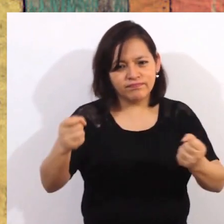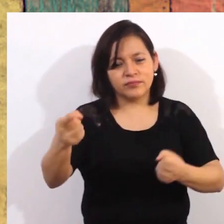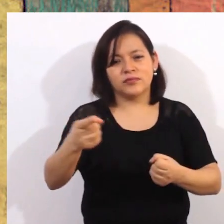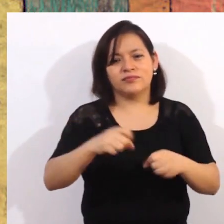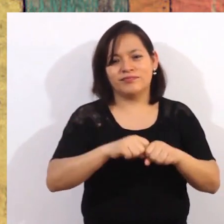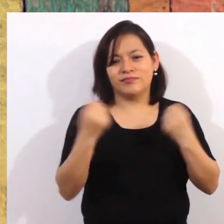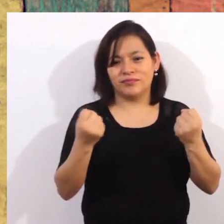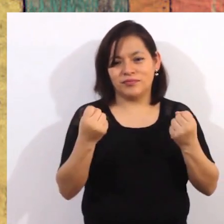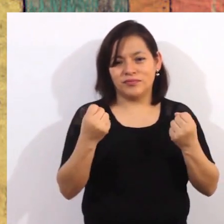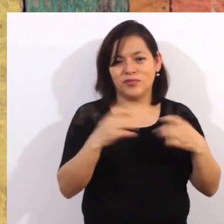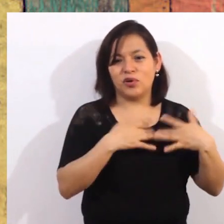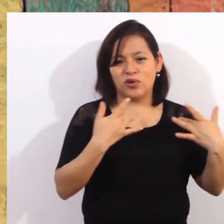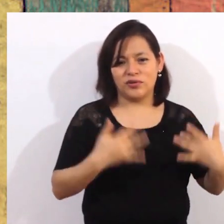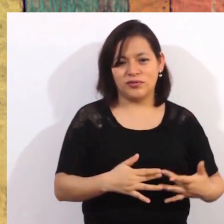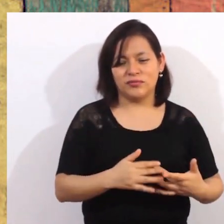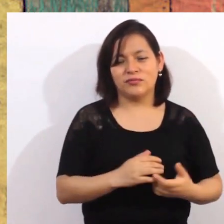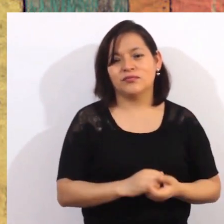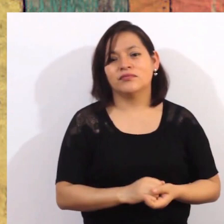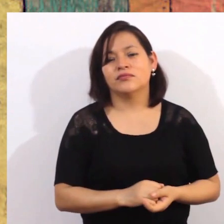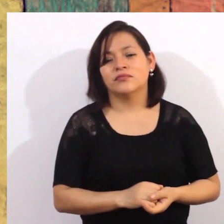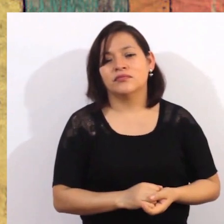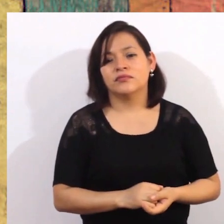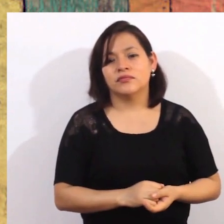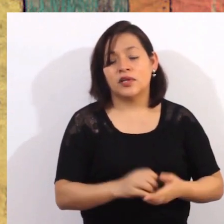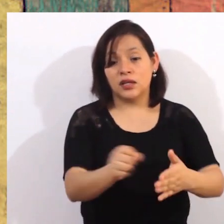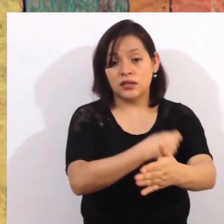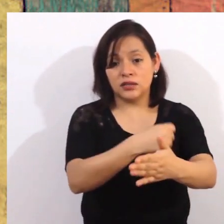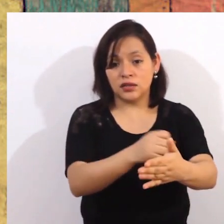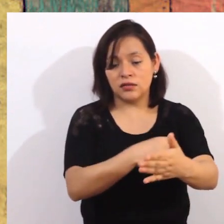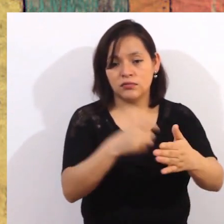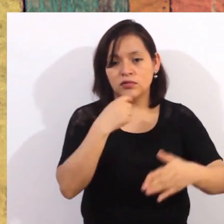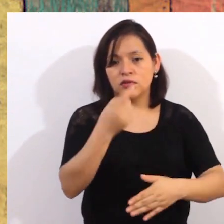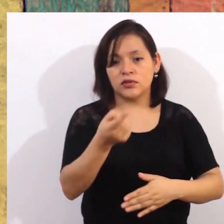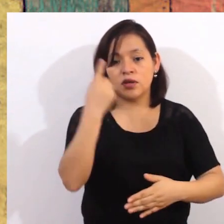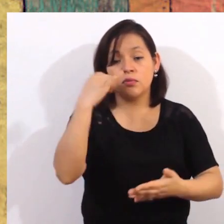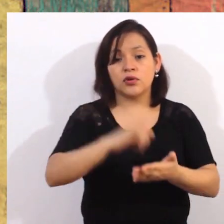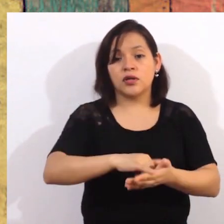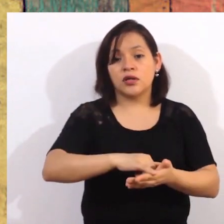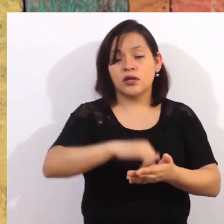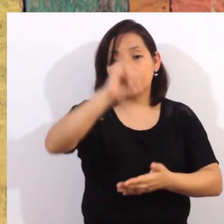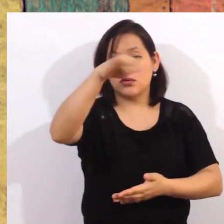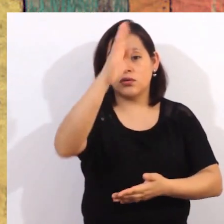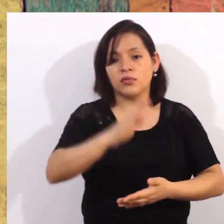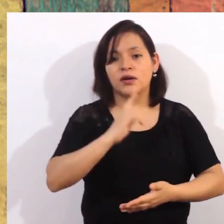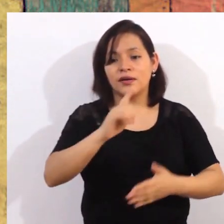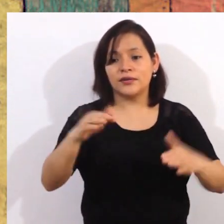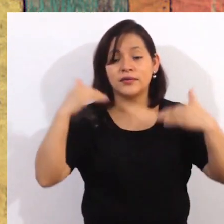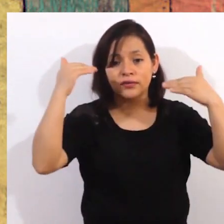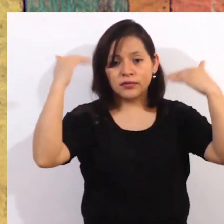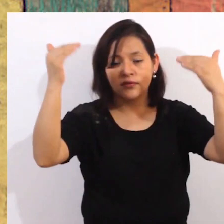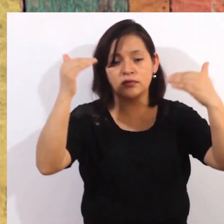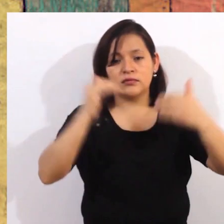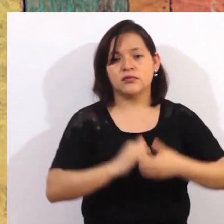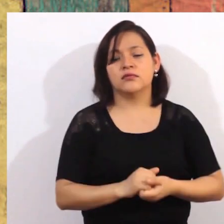el Salmo 138, versículo 6, que te lo quiero leer. Dice, porque Jehová es excelso. Claro, eso